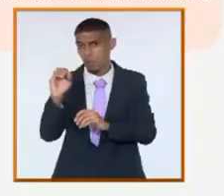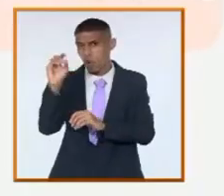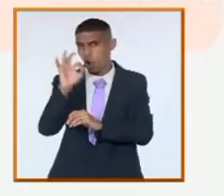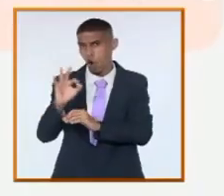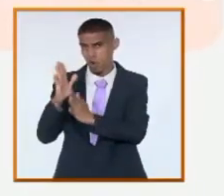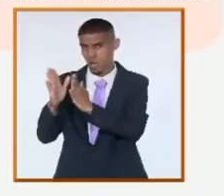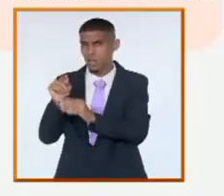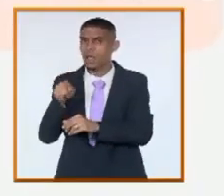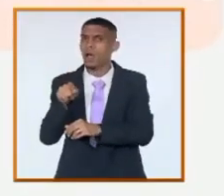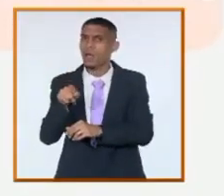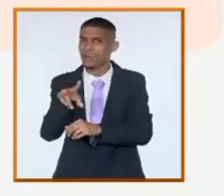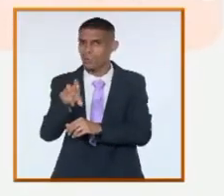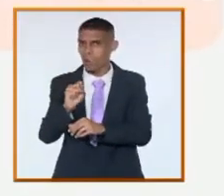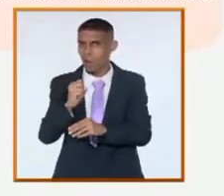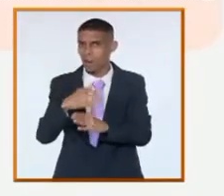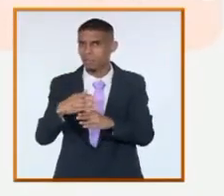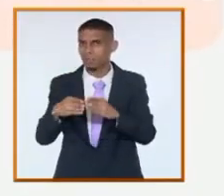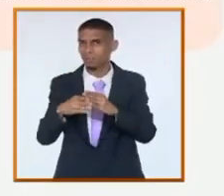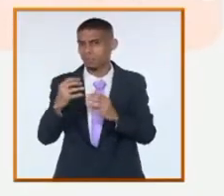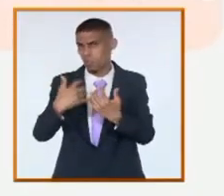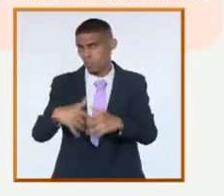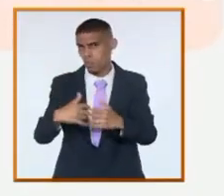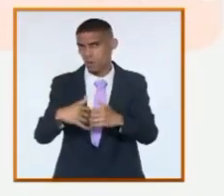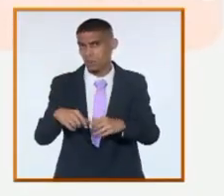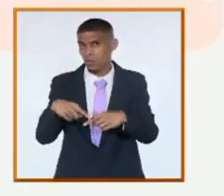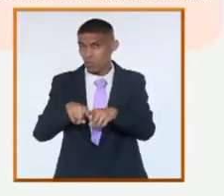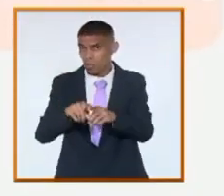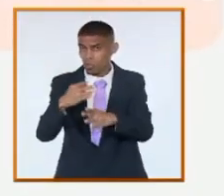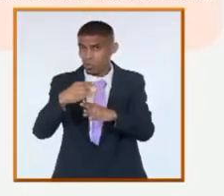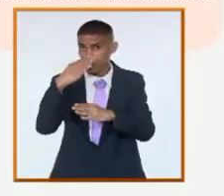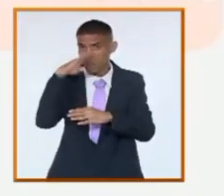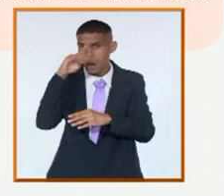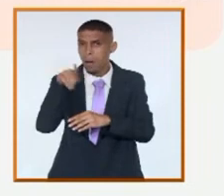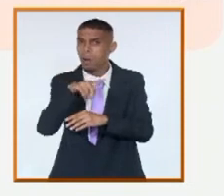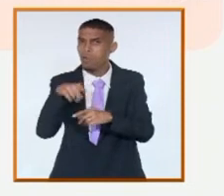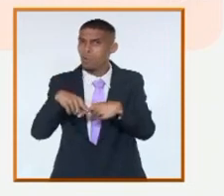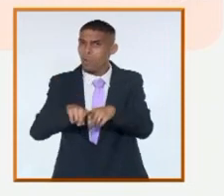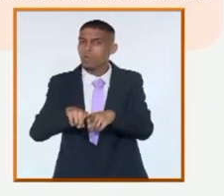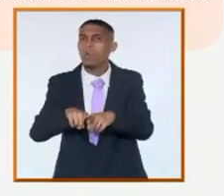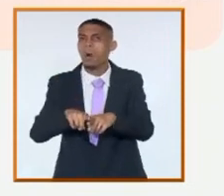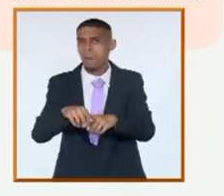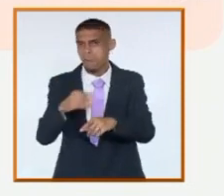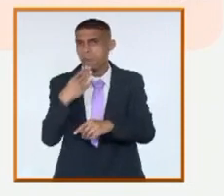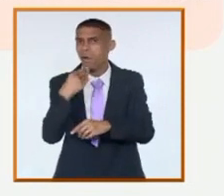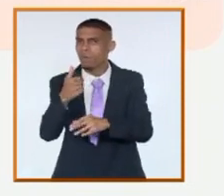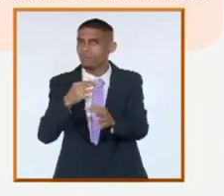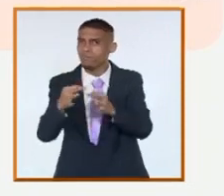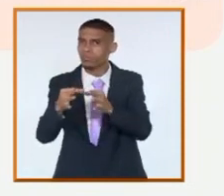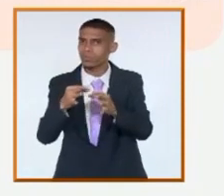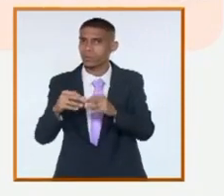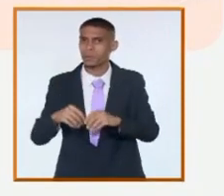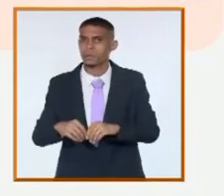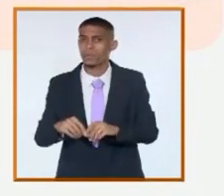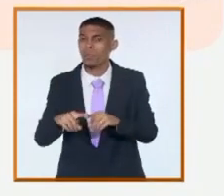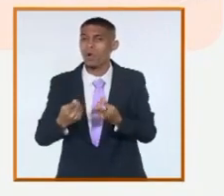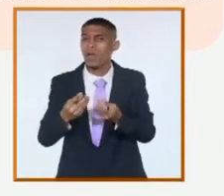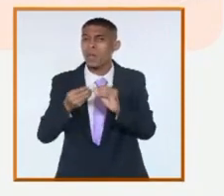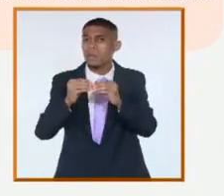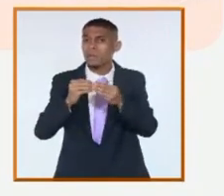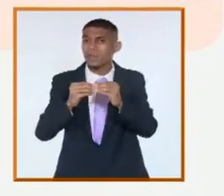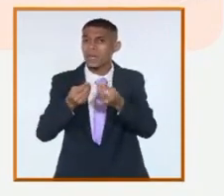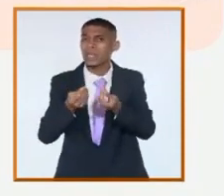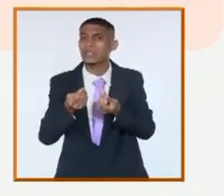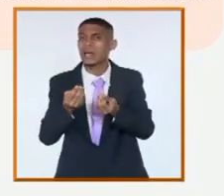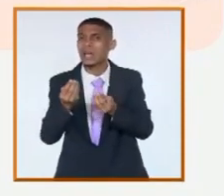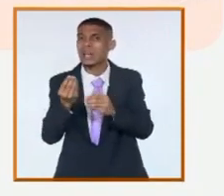es la misma tecnología que la planta de Santiago que con eso es importante porque son compatibles las piezas de repuesto la explotación O sea